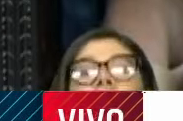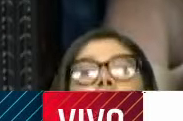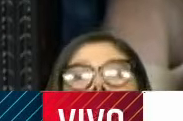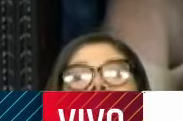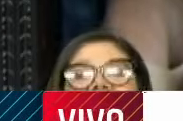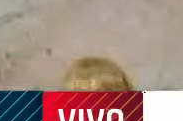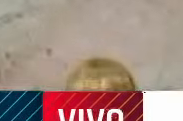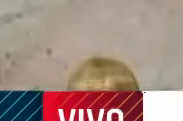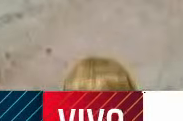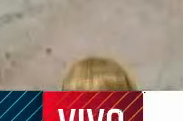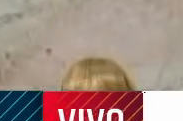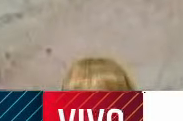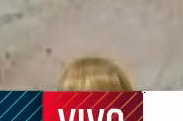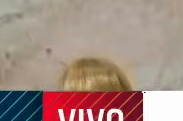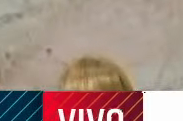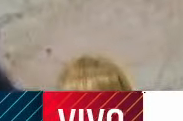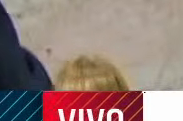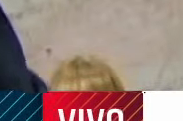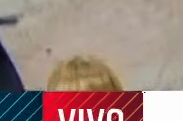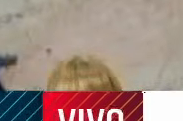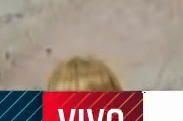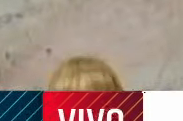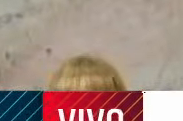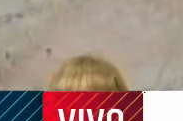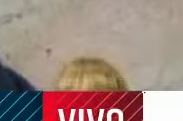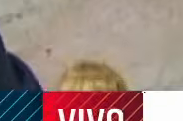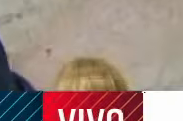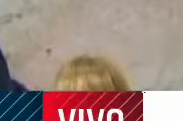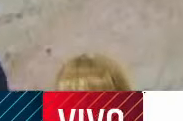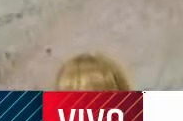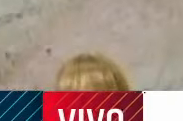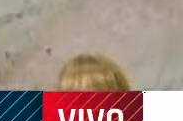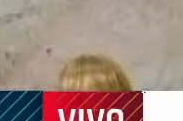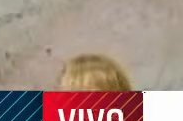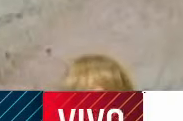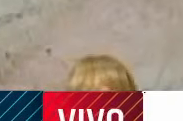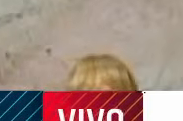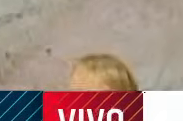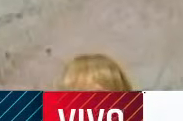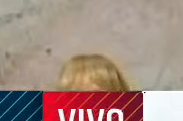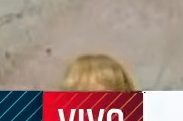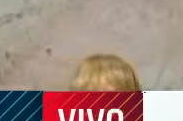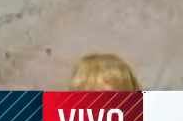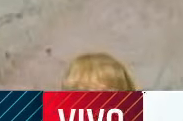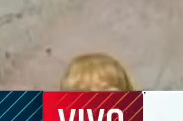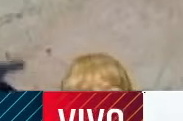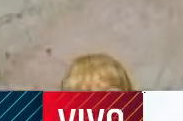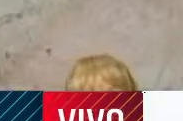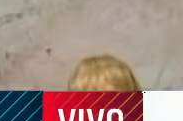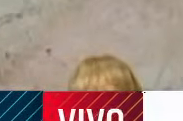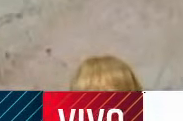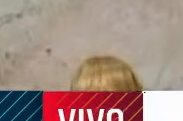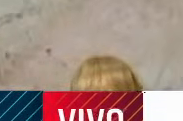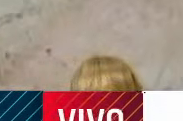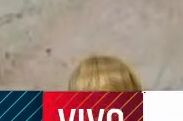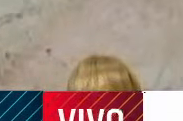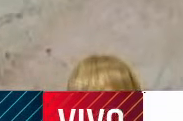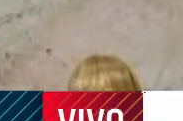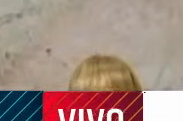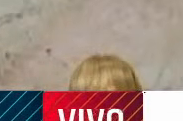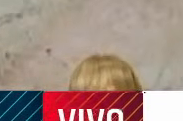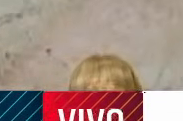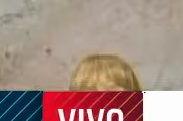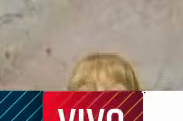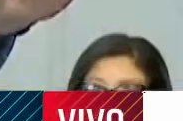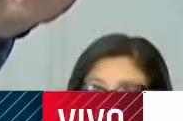comenta, nos habla, digamos, en ese sentido. Pero a mí me llamaba la atención, hacía esa gran diferencia. Eso ya me daba un indicador de que no estaba tan en riesgo todo.